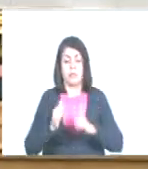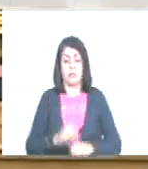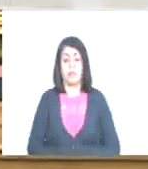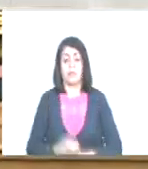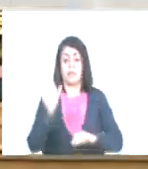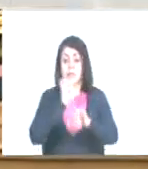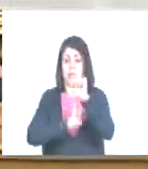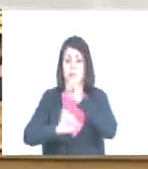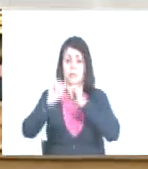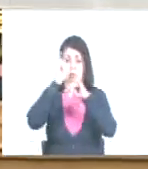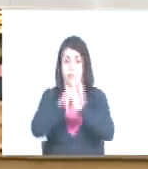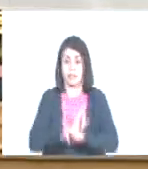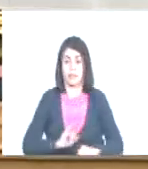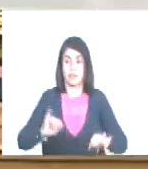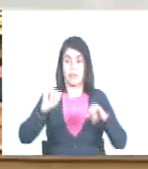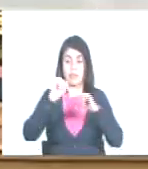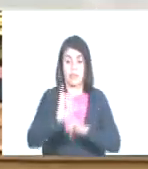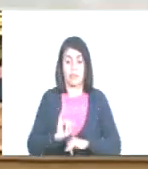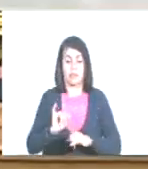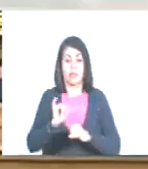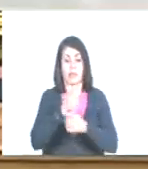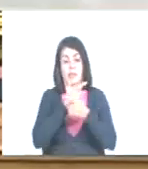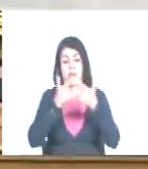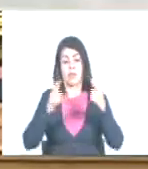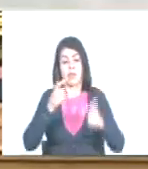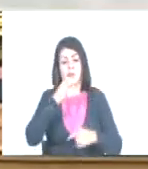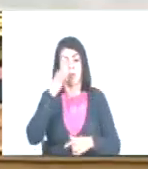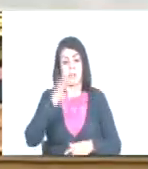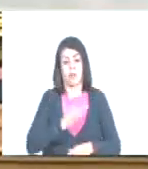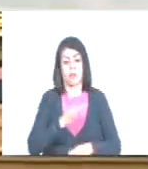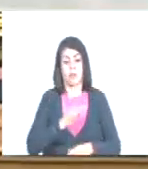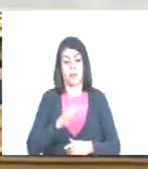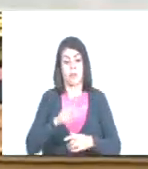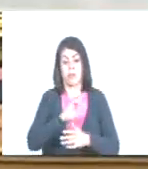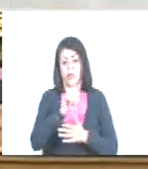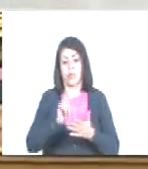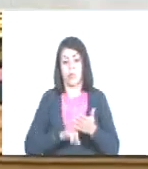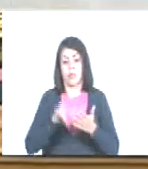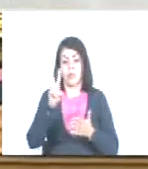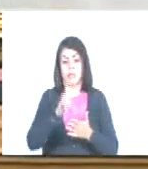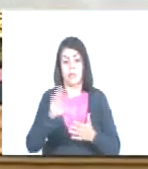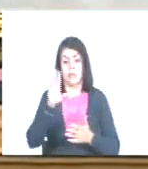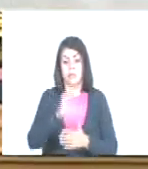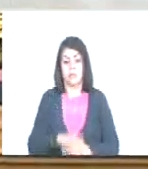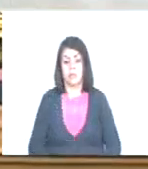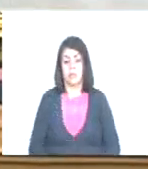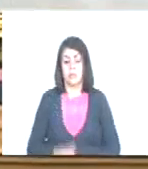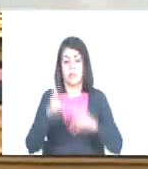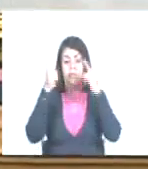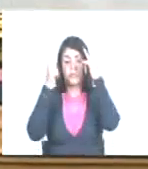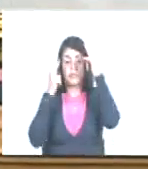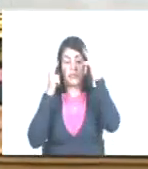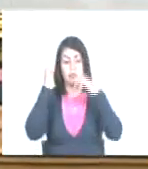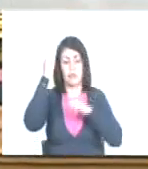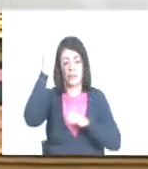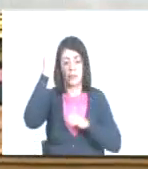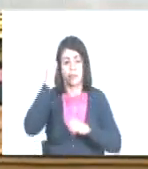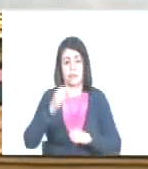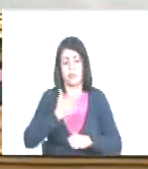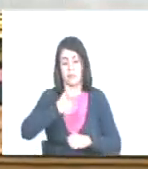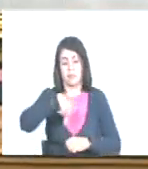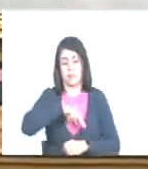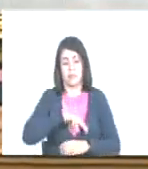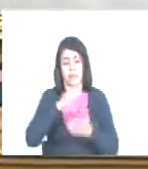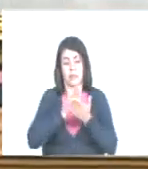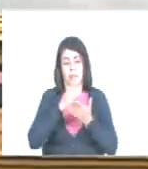la defensa de la independencia y la liberación verdadera y definitiva de Venezuela. Chávez vive con